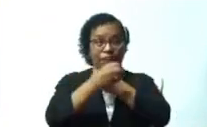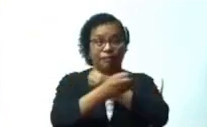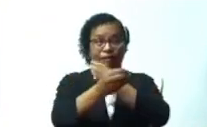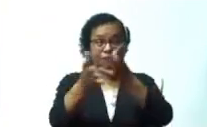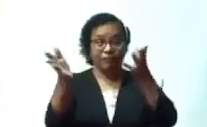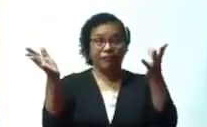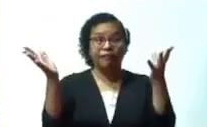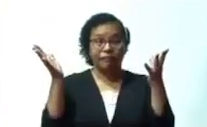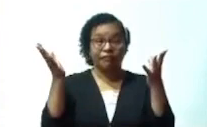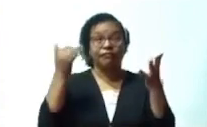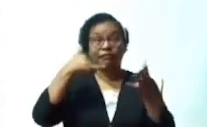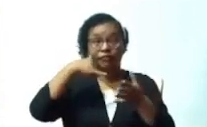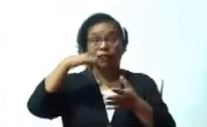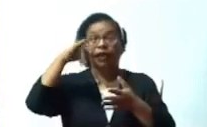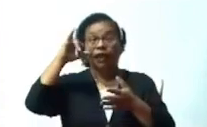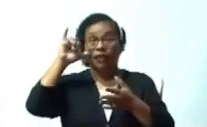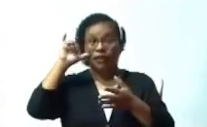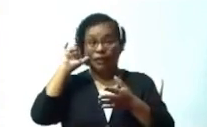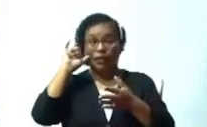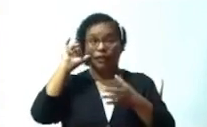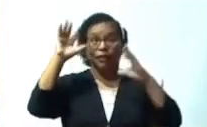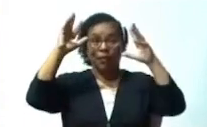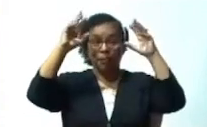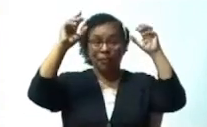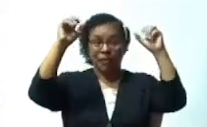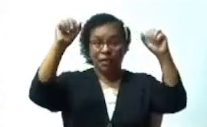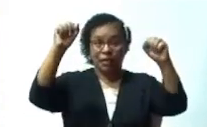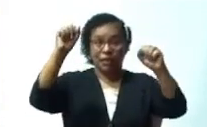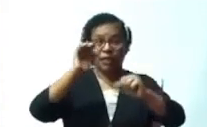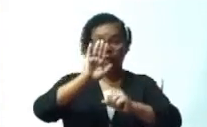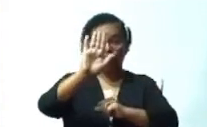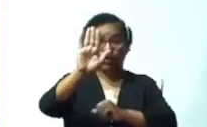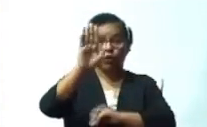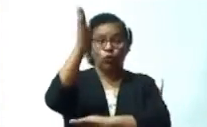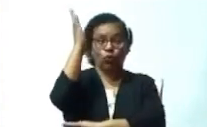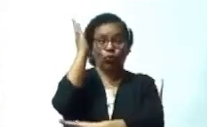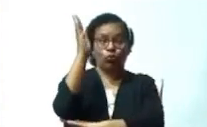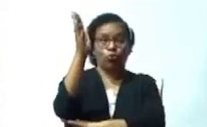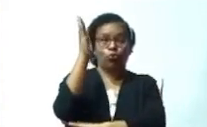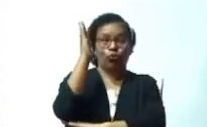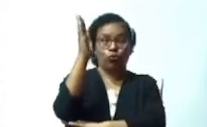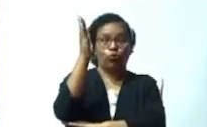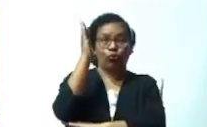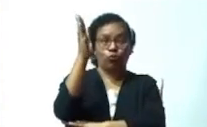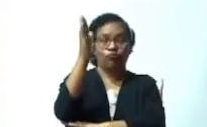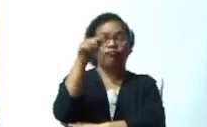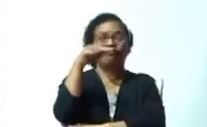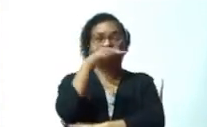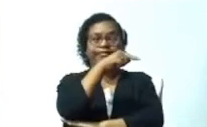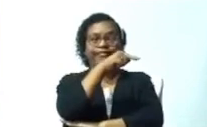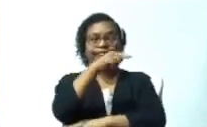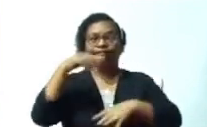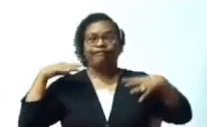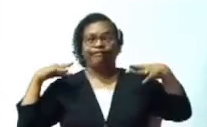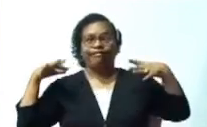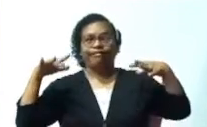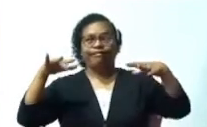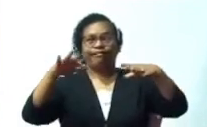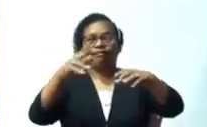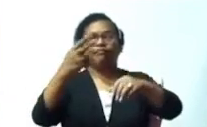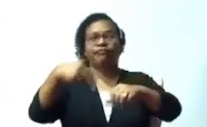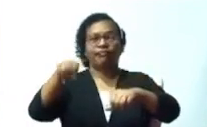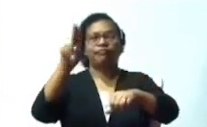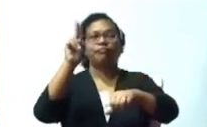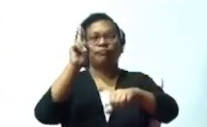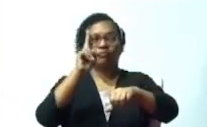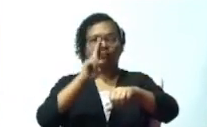de ayer en el marco de la rendición de cuentas por ante la Asamblea Nacional por el